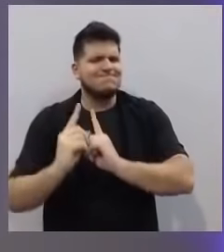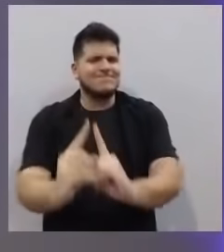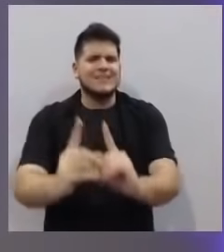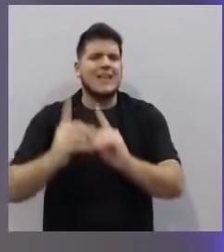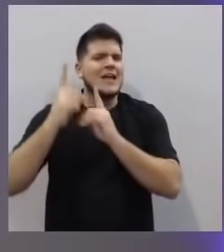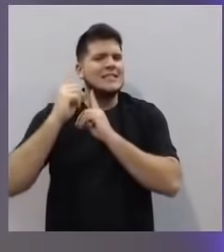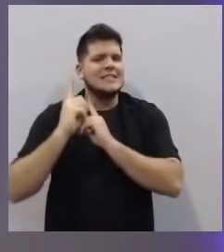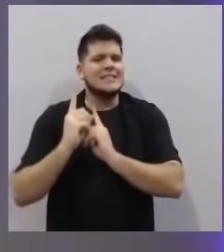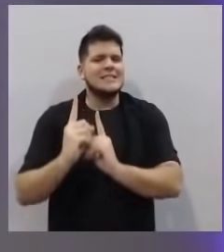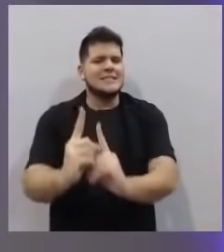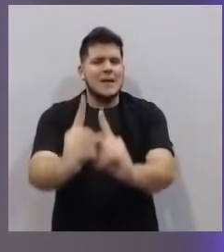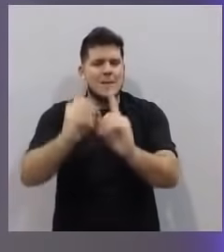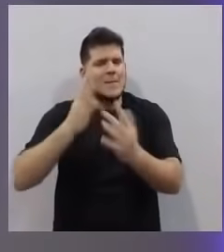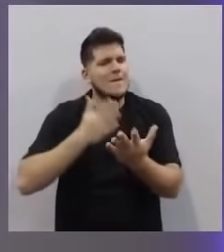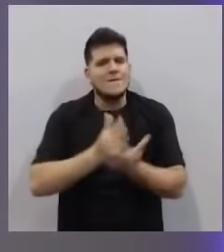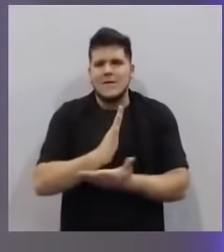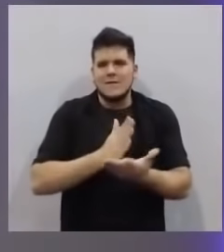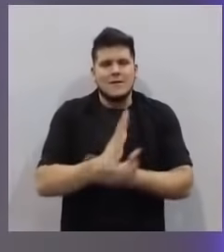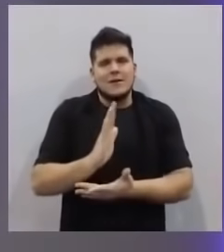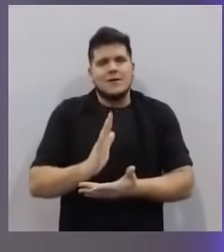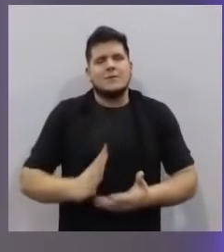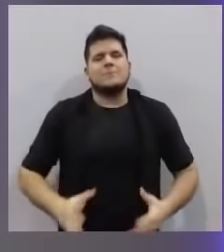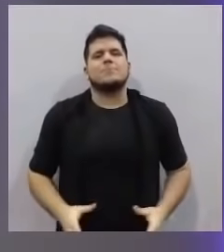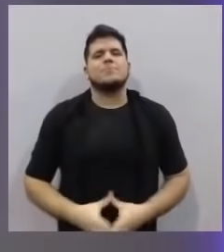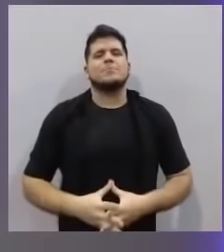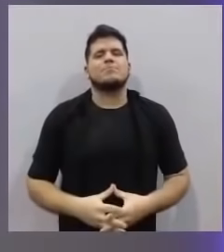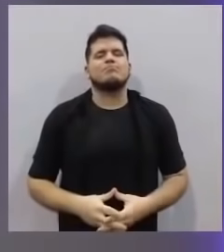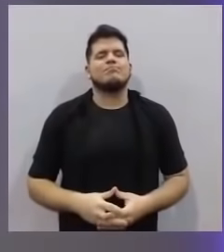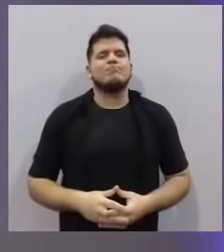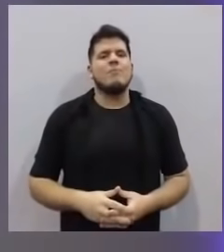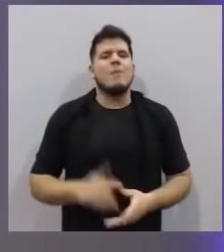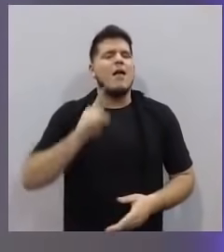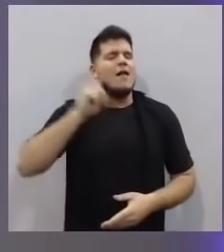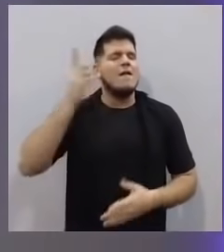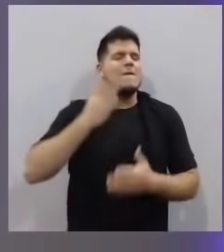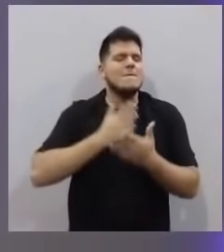por más que yo no lo entienda él sigue siendo fiel